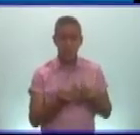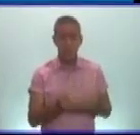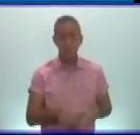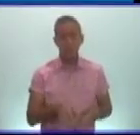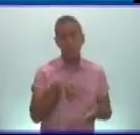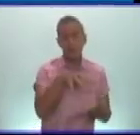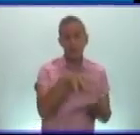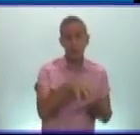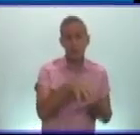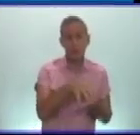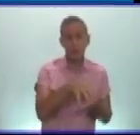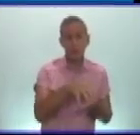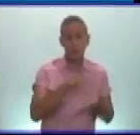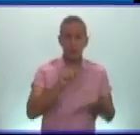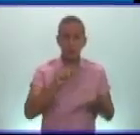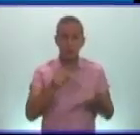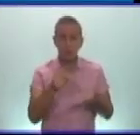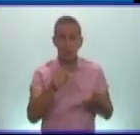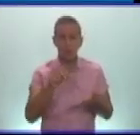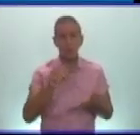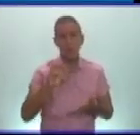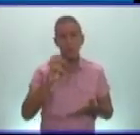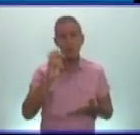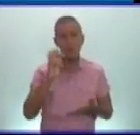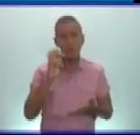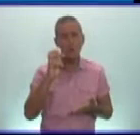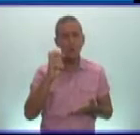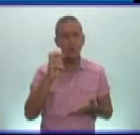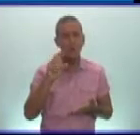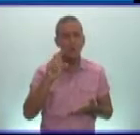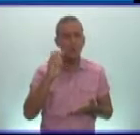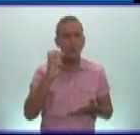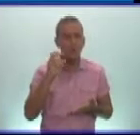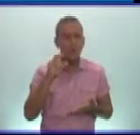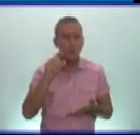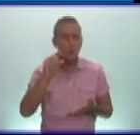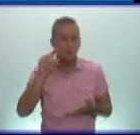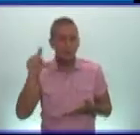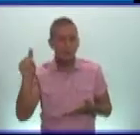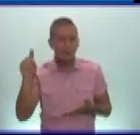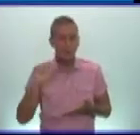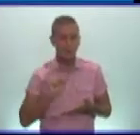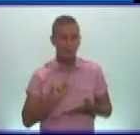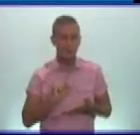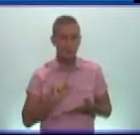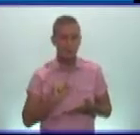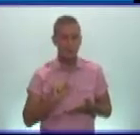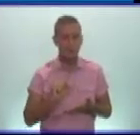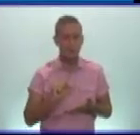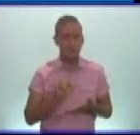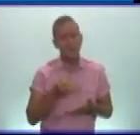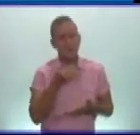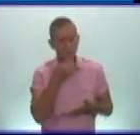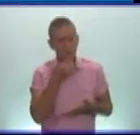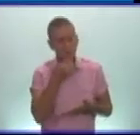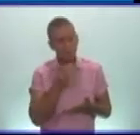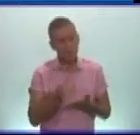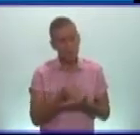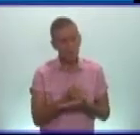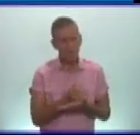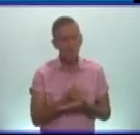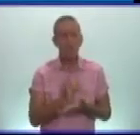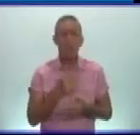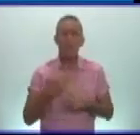Muchas veces en las cartas familiares no colocamos el lugar, o sea, esta es una parte que podemos obviarla, pero si lo colocamos debemos